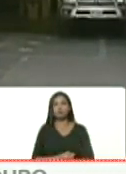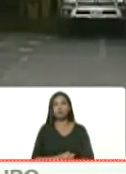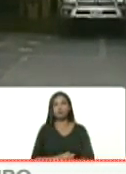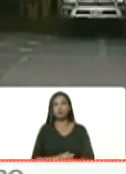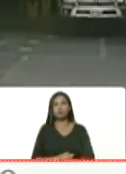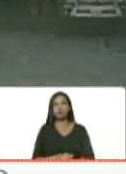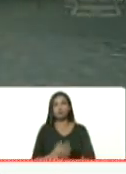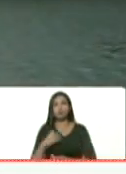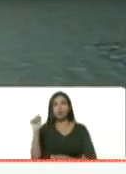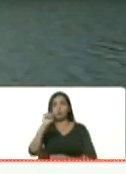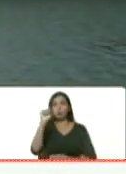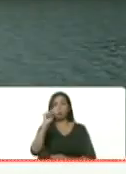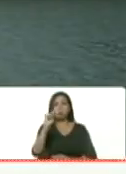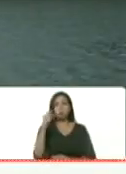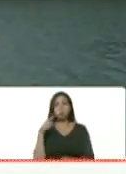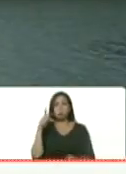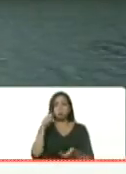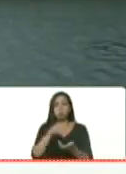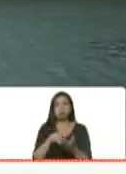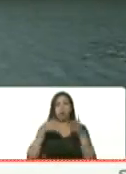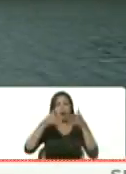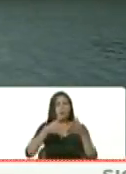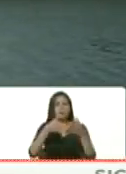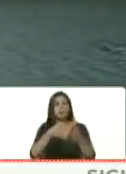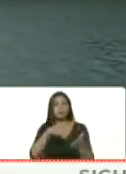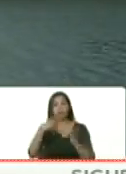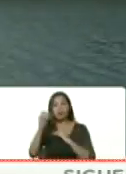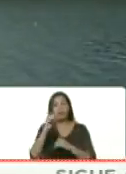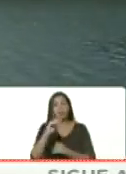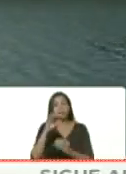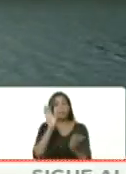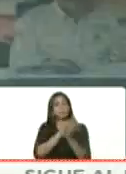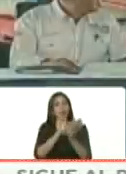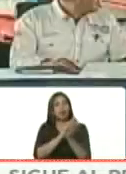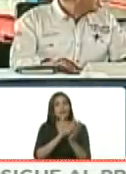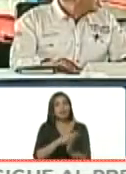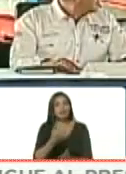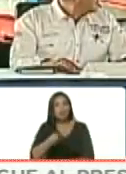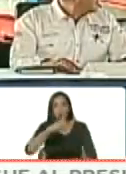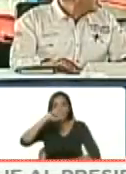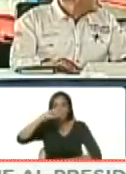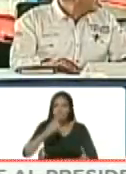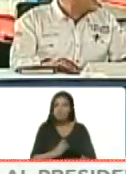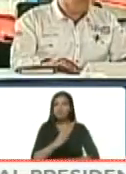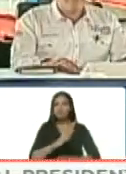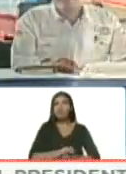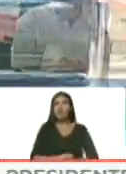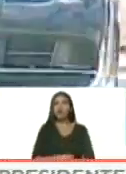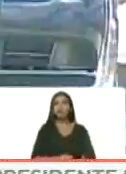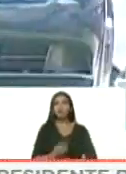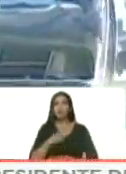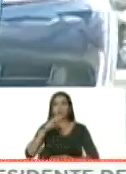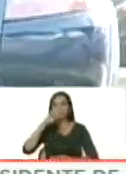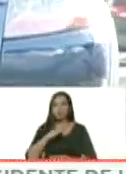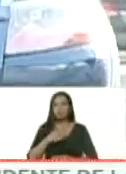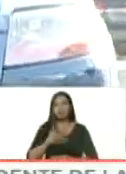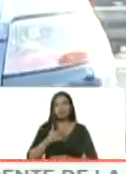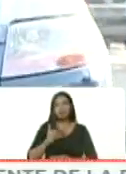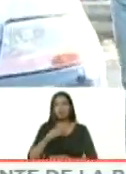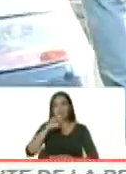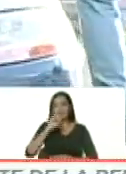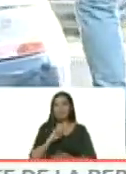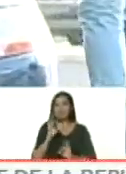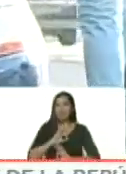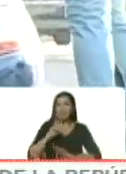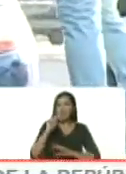embarcando los vehículos que se van para Margarita. Qué envidia, ¿vale? Ah, yo no siento envidia nunca de